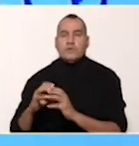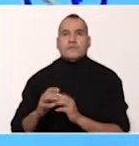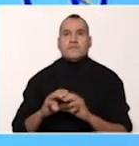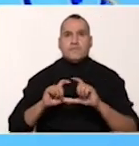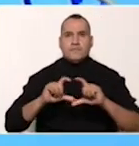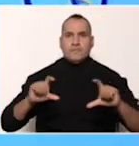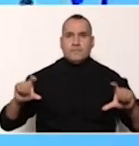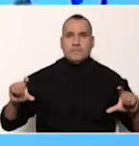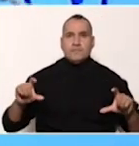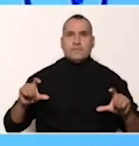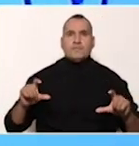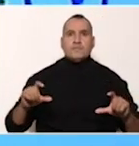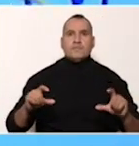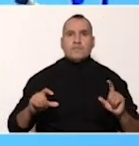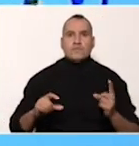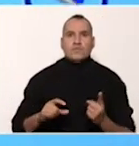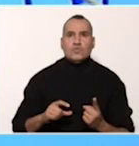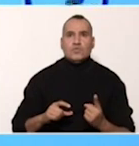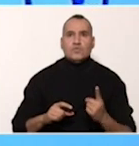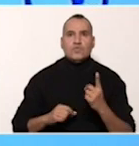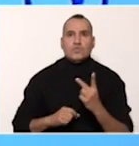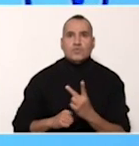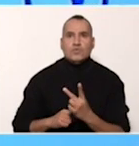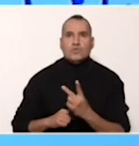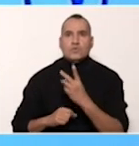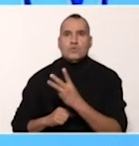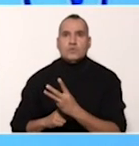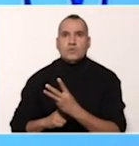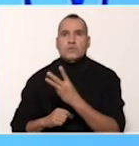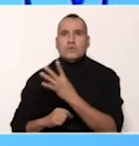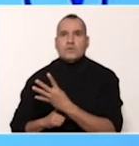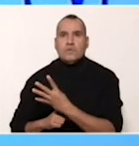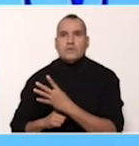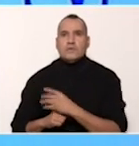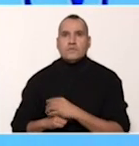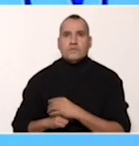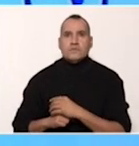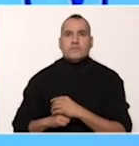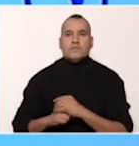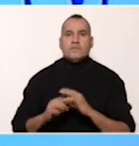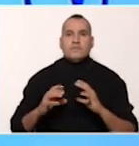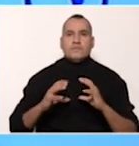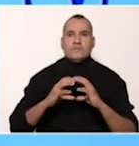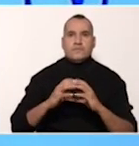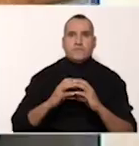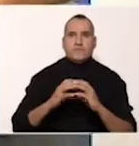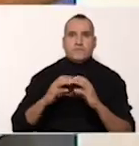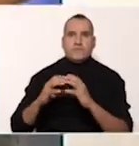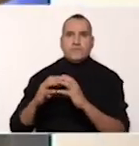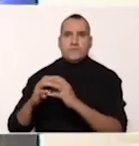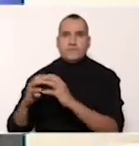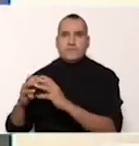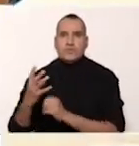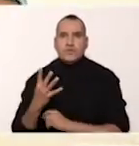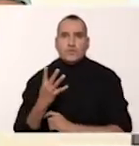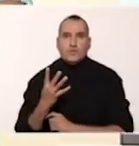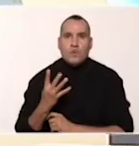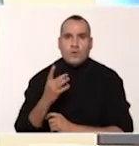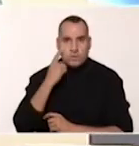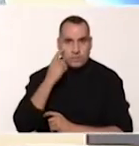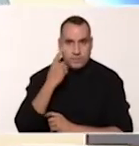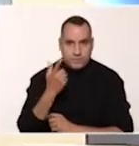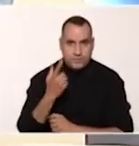más 8x a la 2 menos 5x más 6. Ahora vamos a